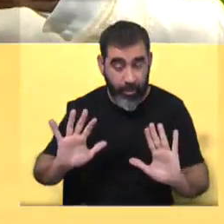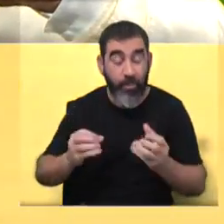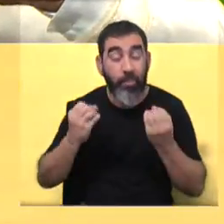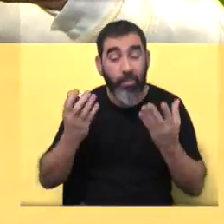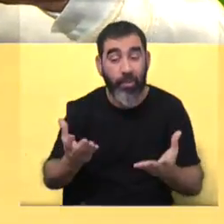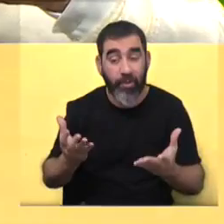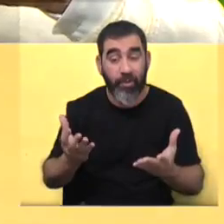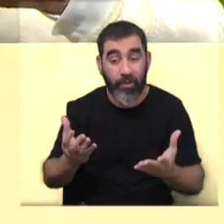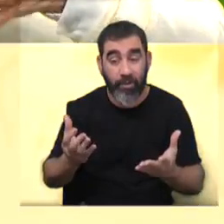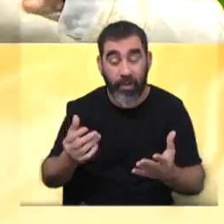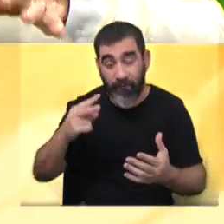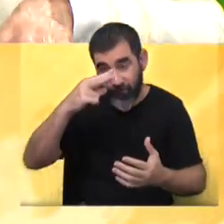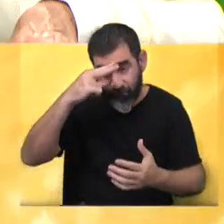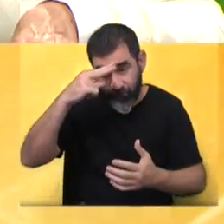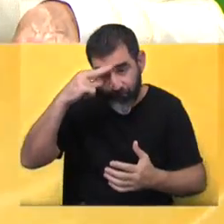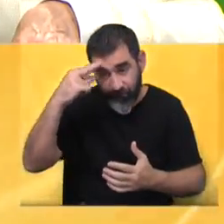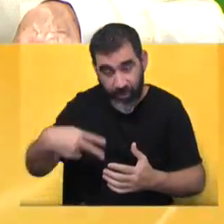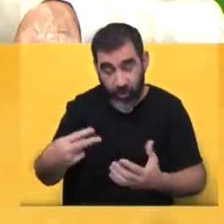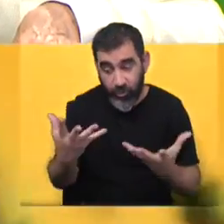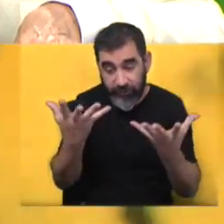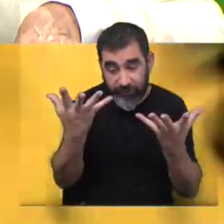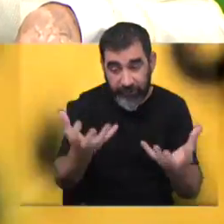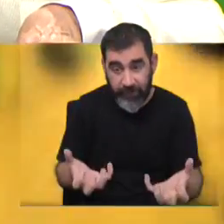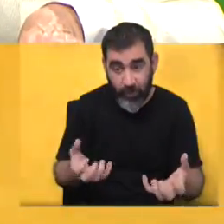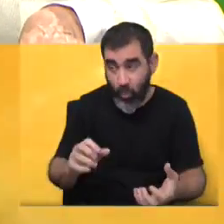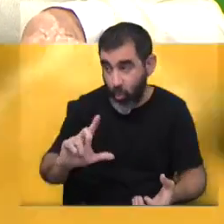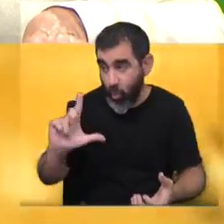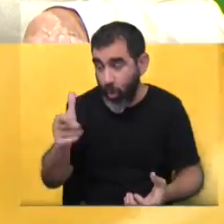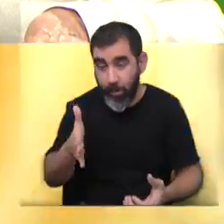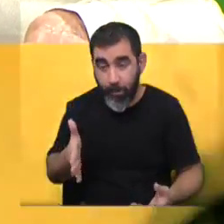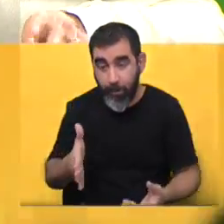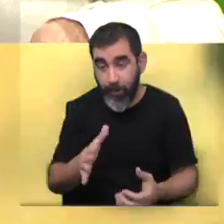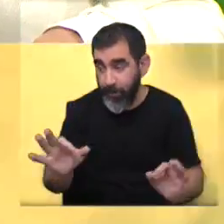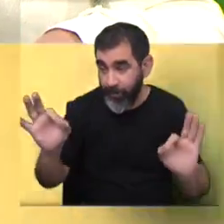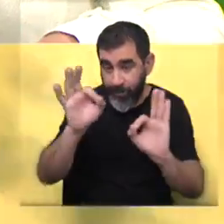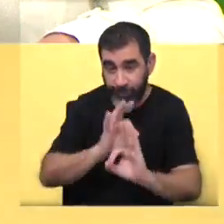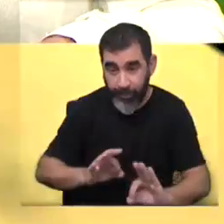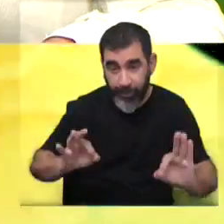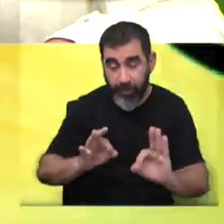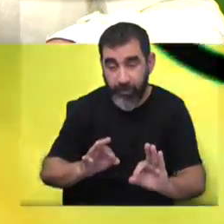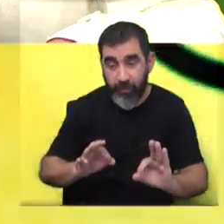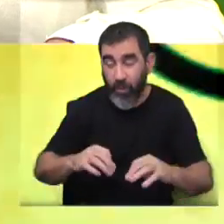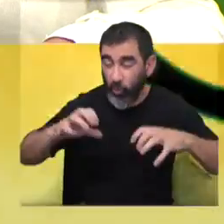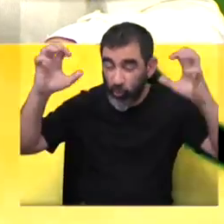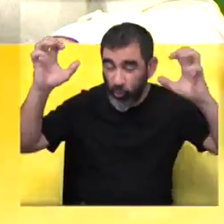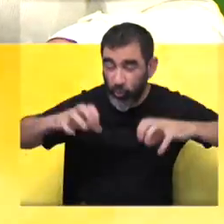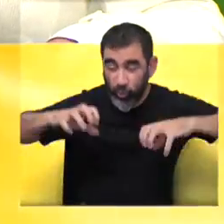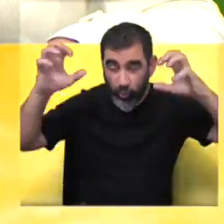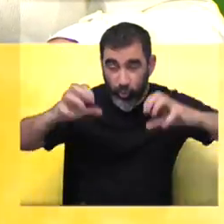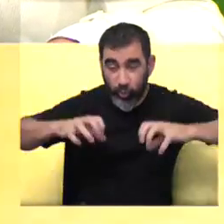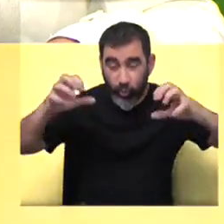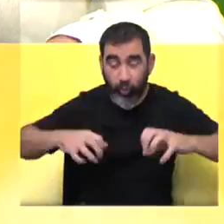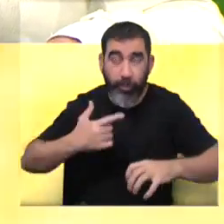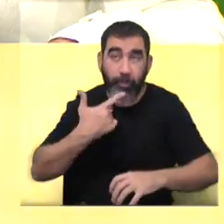durante todo el verano en que los charcos están secos, no hay peces en esos charcos. Y cuando comienzan las lluvias, a fines